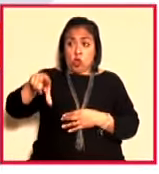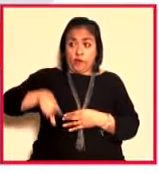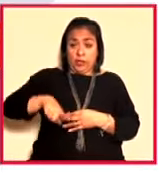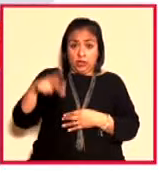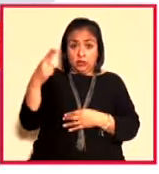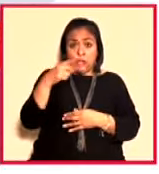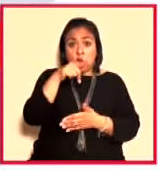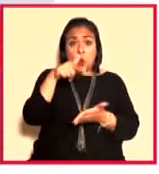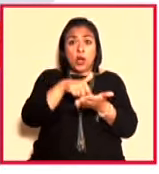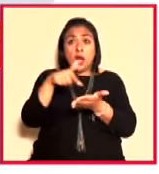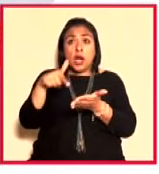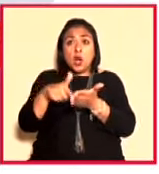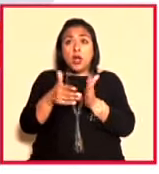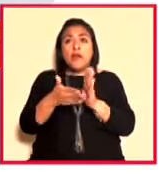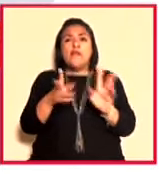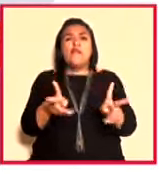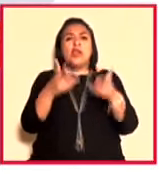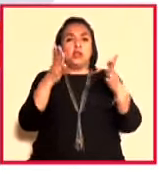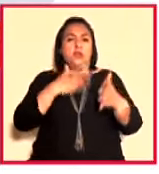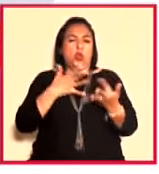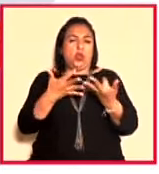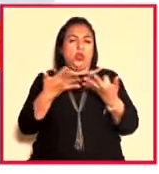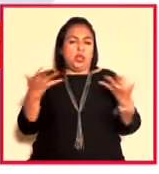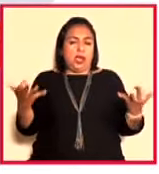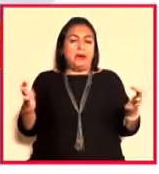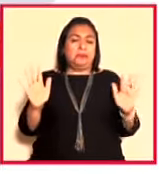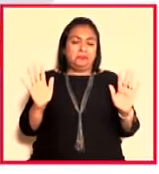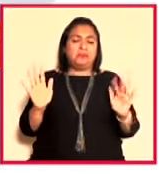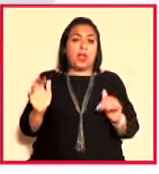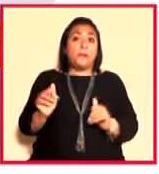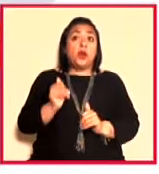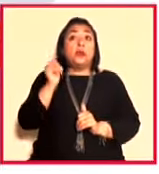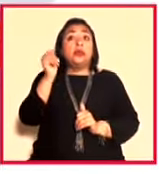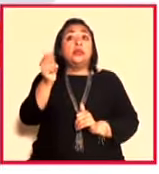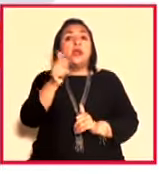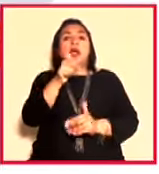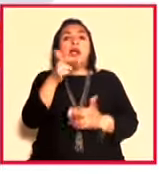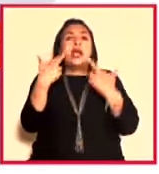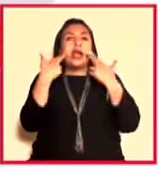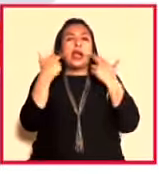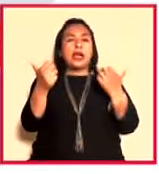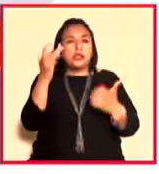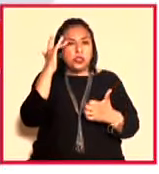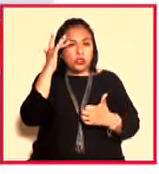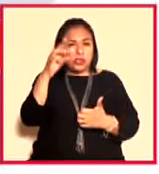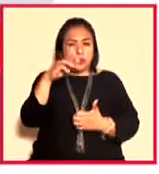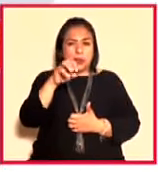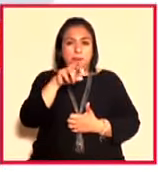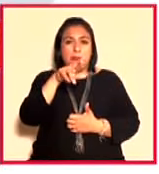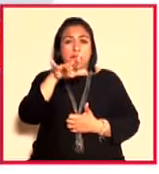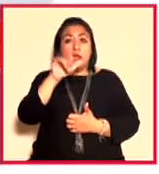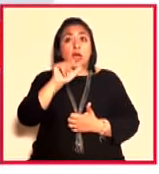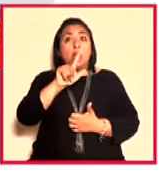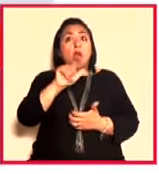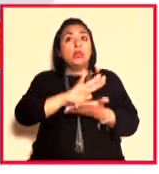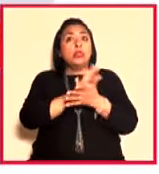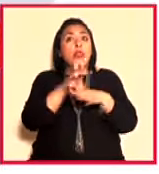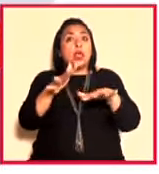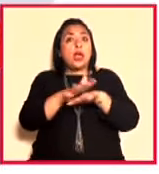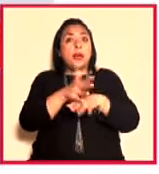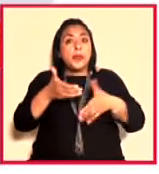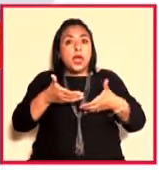espacios públicos vendiendo sus propiedades. Así fue el caso del Rancho de Santa María, que acabó por transformarse en calles,